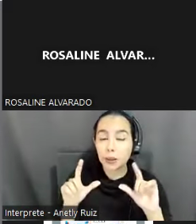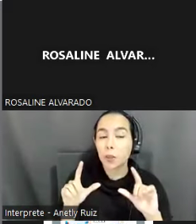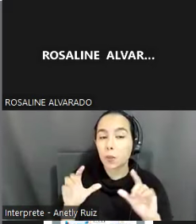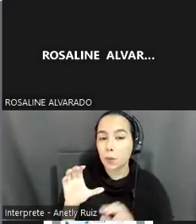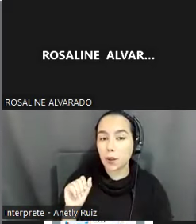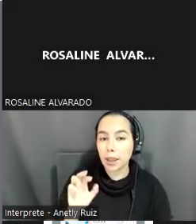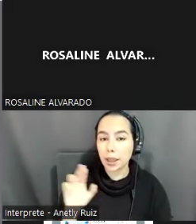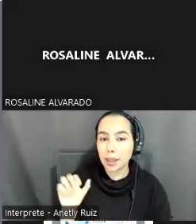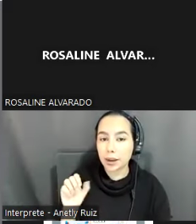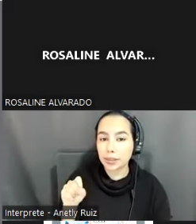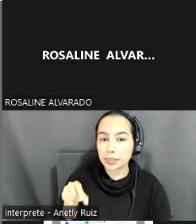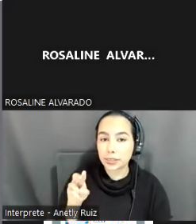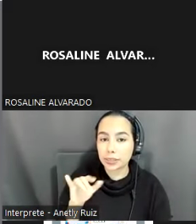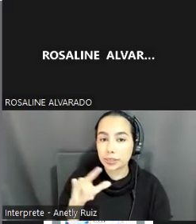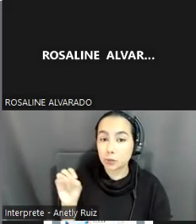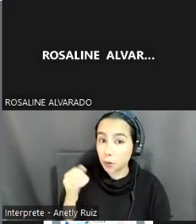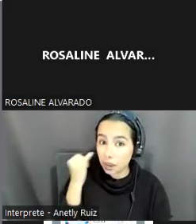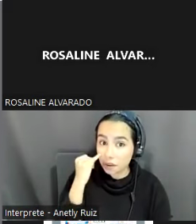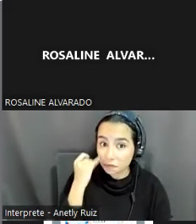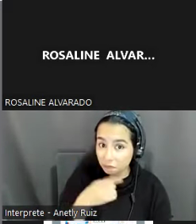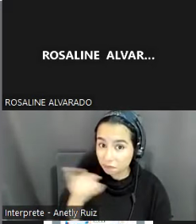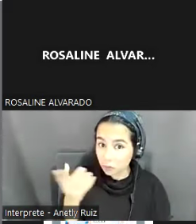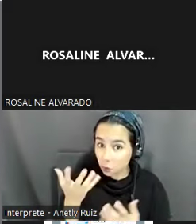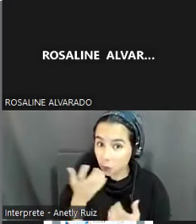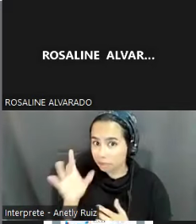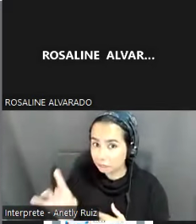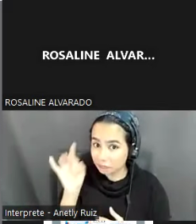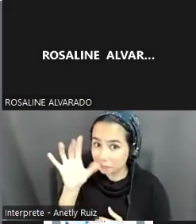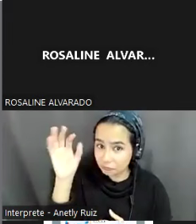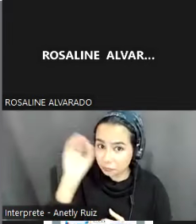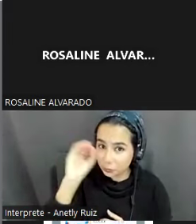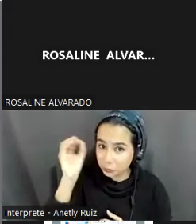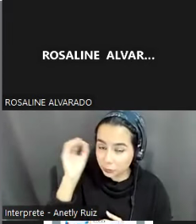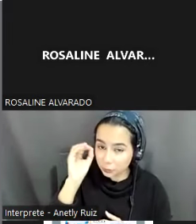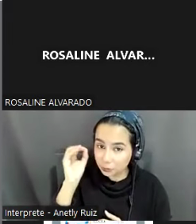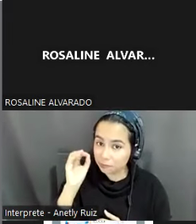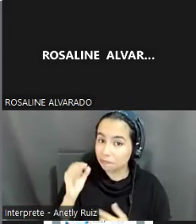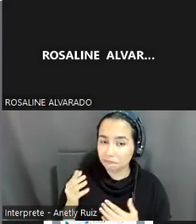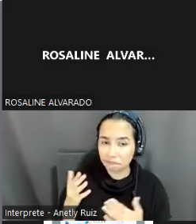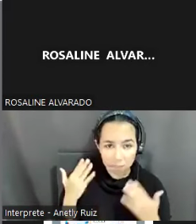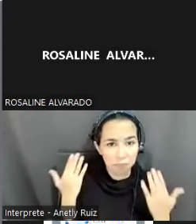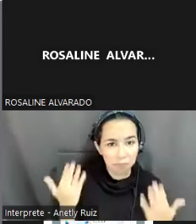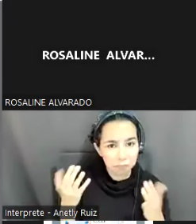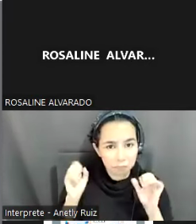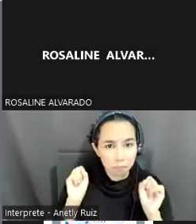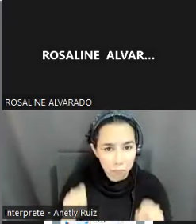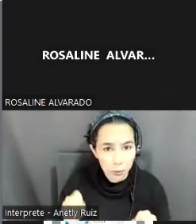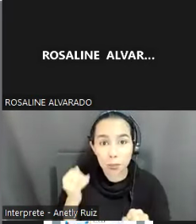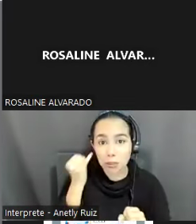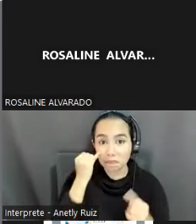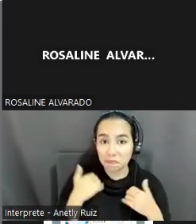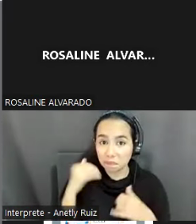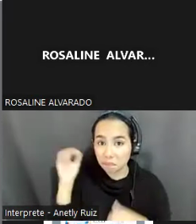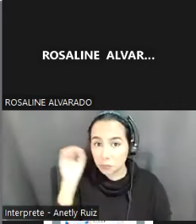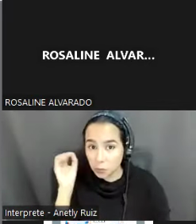los invitamos a que si quieren, ¿verdad?, desarrollar alguna línea de pensamiento sobre el tema presentado hoy o desean emitir algún